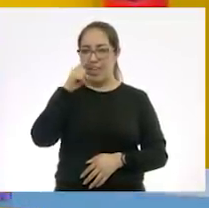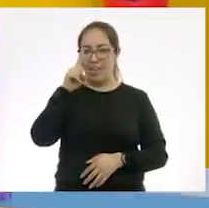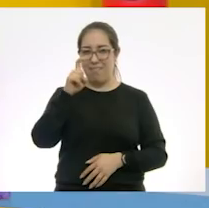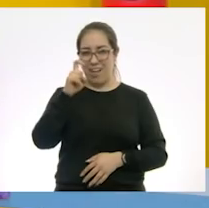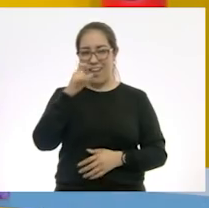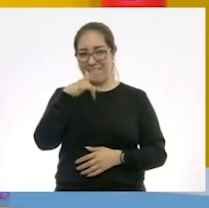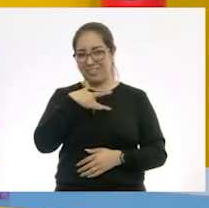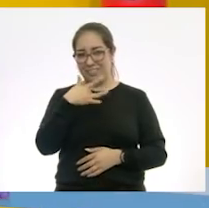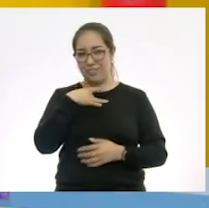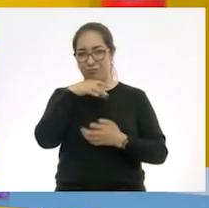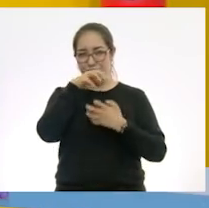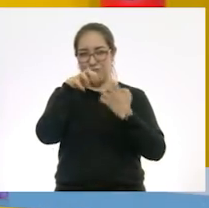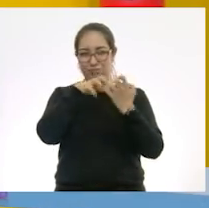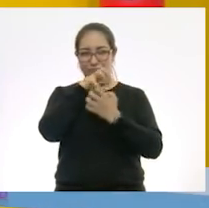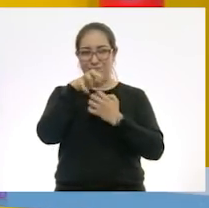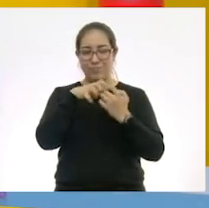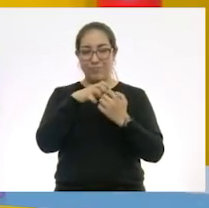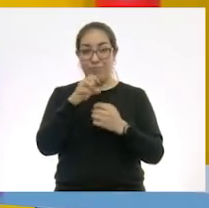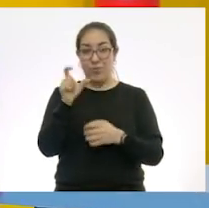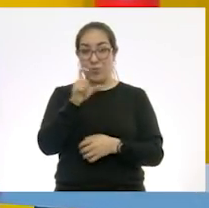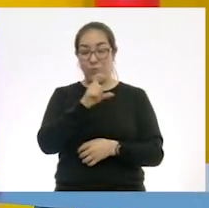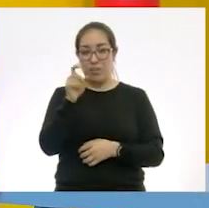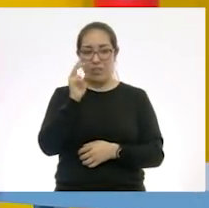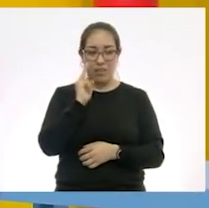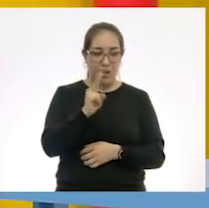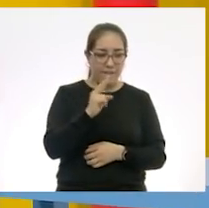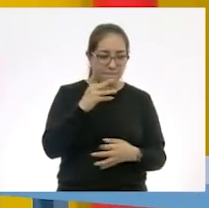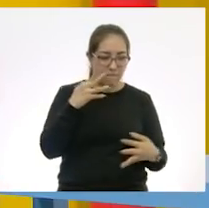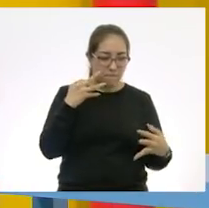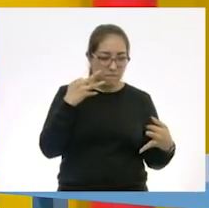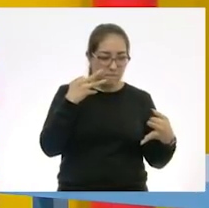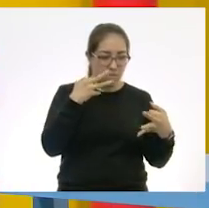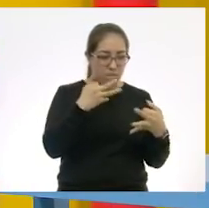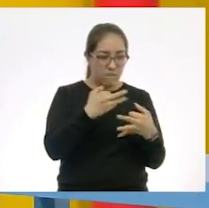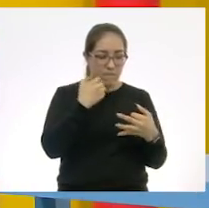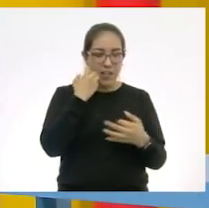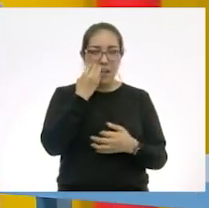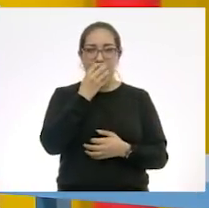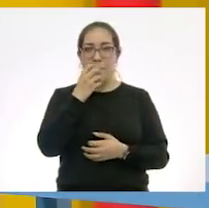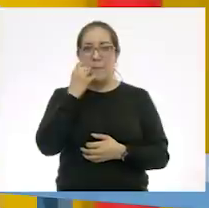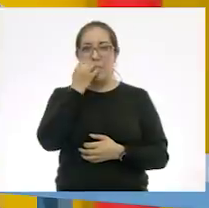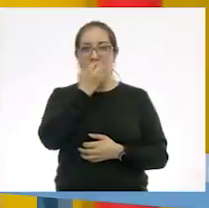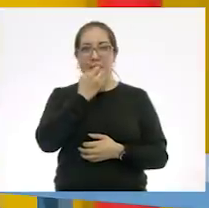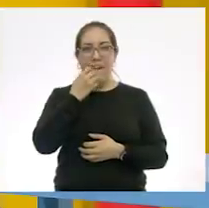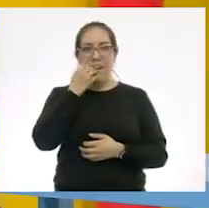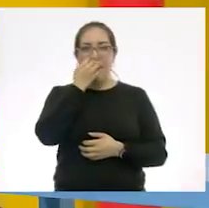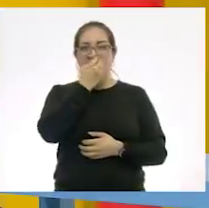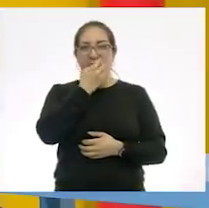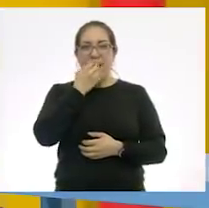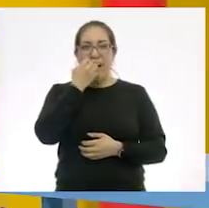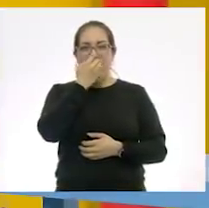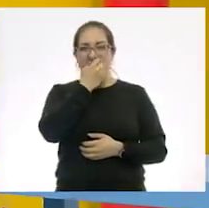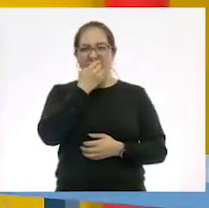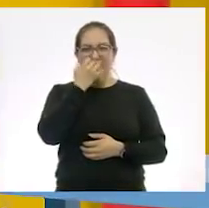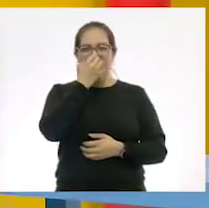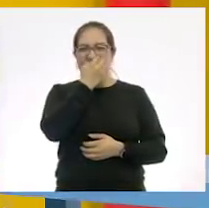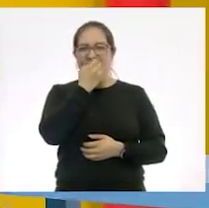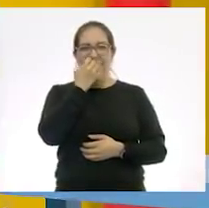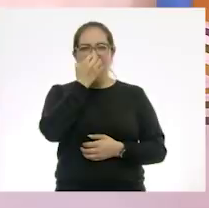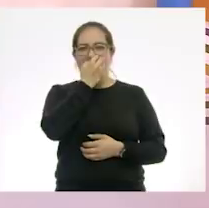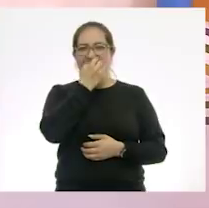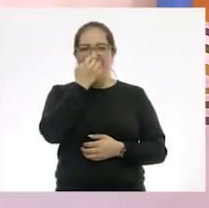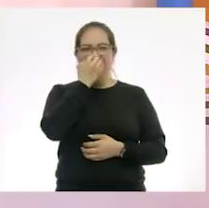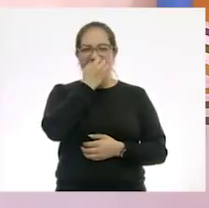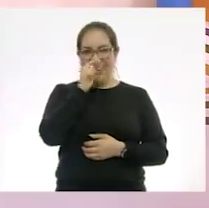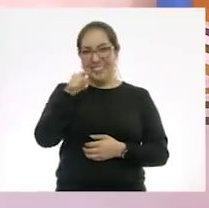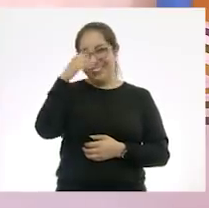cuando incluso vemos algo que se nos antoja o recordamos algo, comenzamos a salivar, se ¿verdad? Te hace agua a la boca, ¿te exactamente, acuerdas?